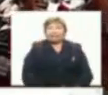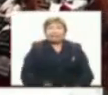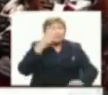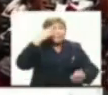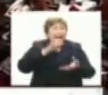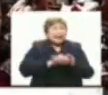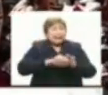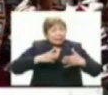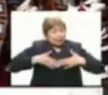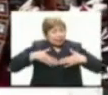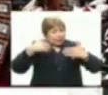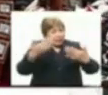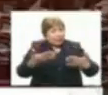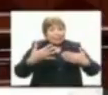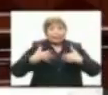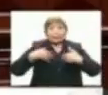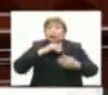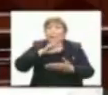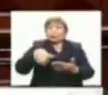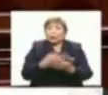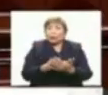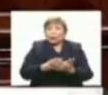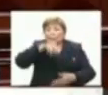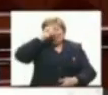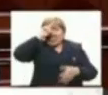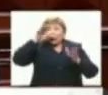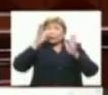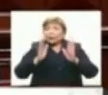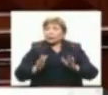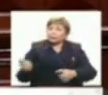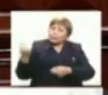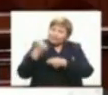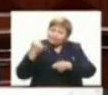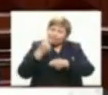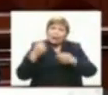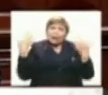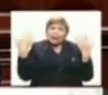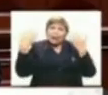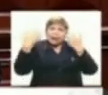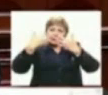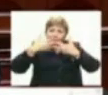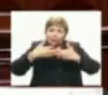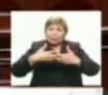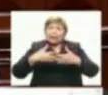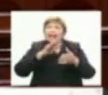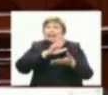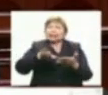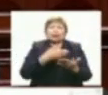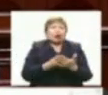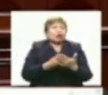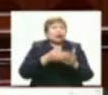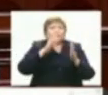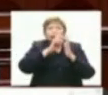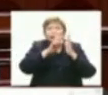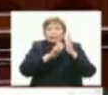Para poder llevar la salud a todos los peruanos, tenemos que trabajar articuladamente entre todos los niveles